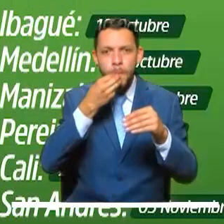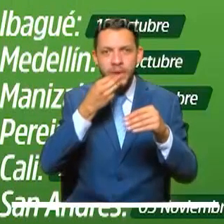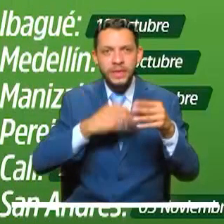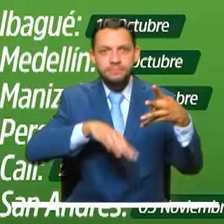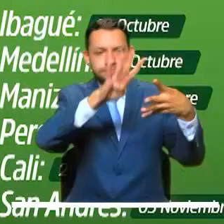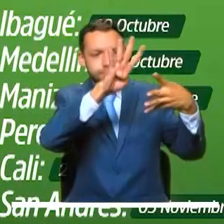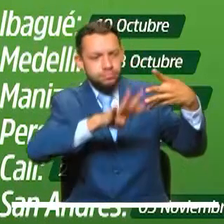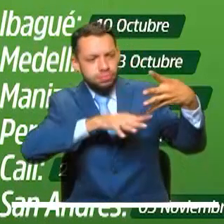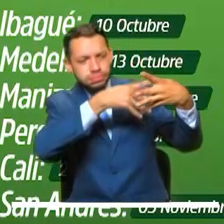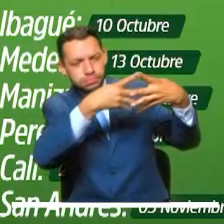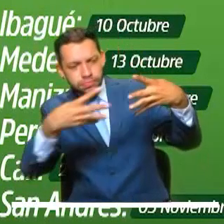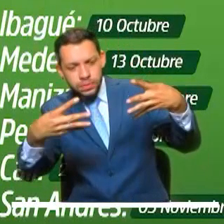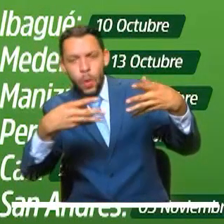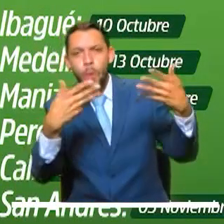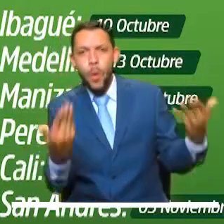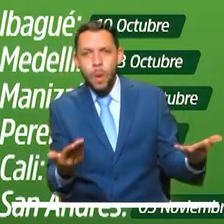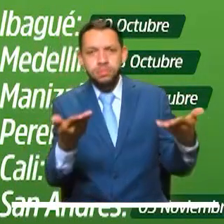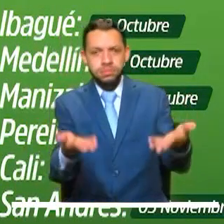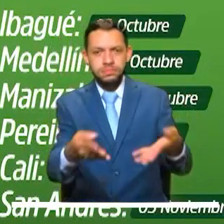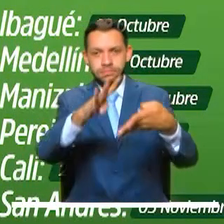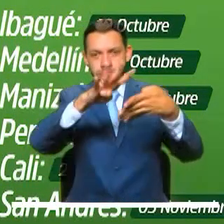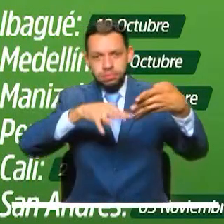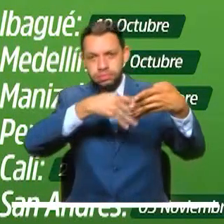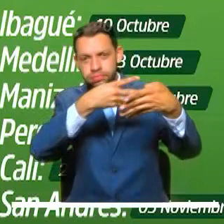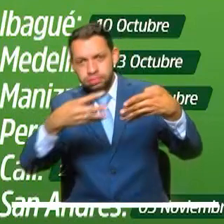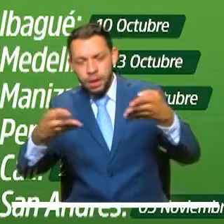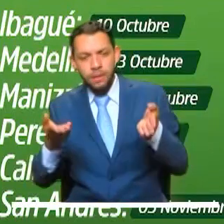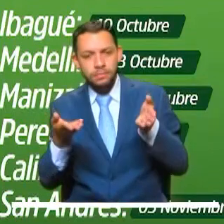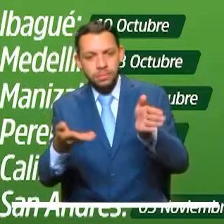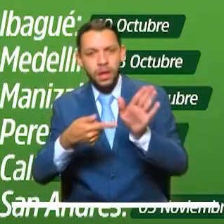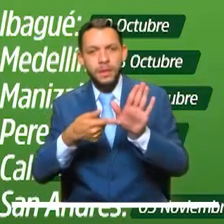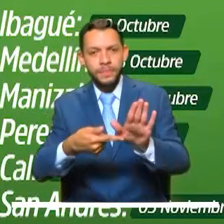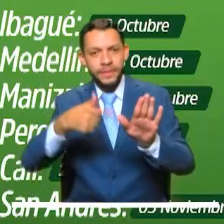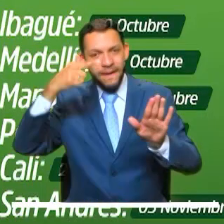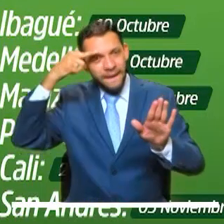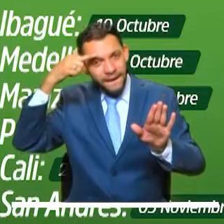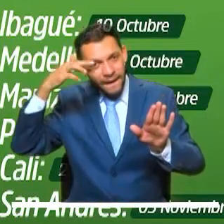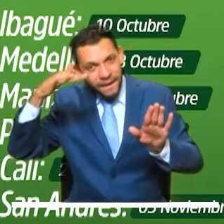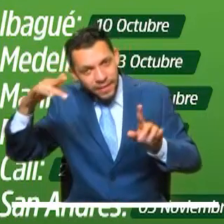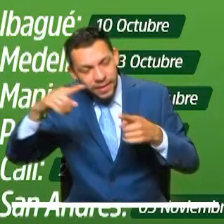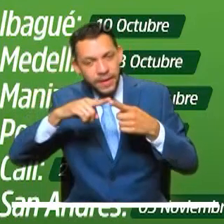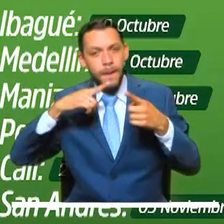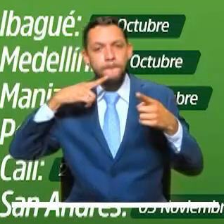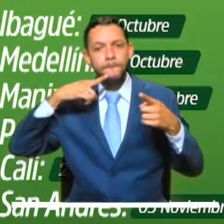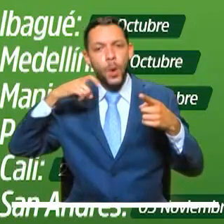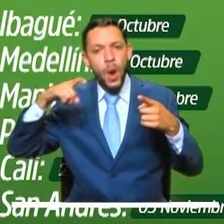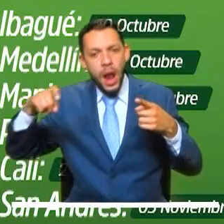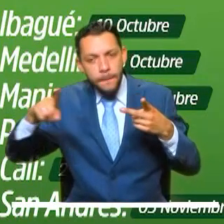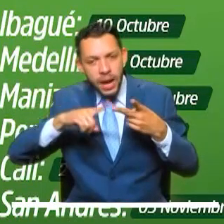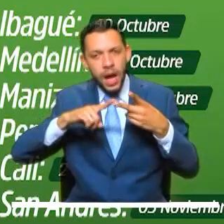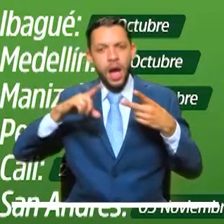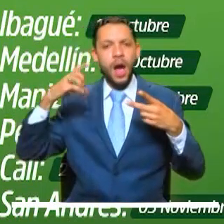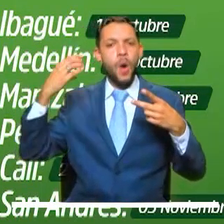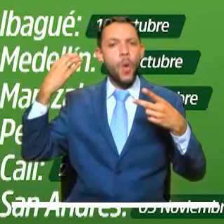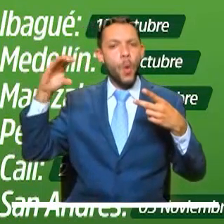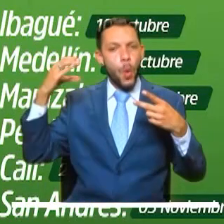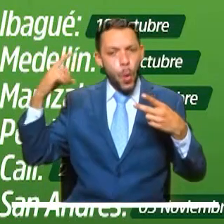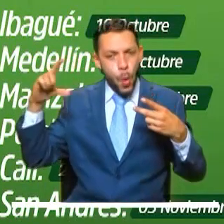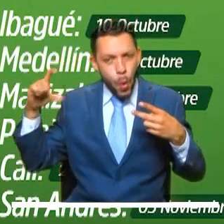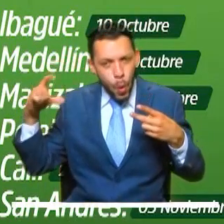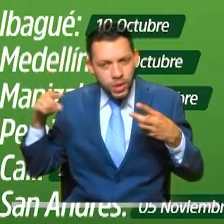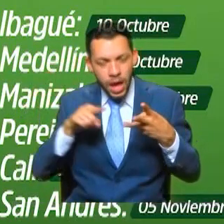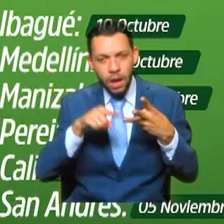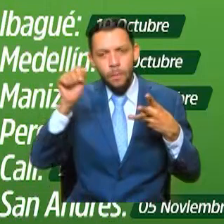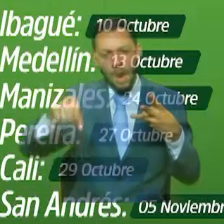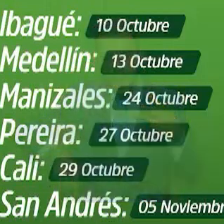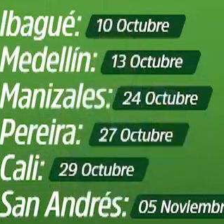en esta línea y en realidad santiago rojas aquí en cartagena y bucaramanga en cúcuta con sus debidos teléfonos para que ustedes soliciten